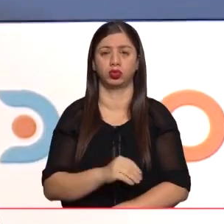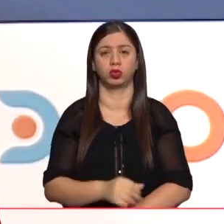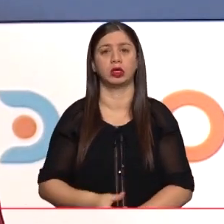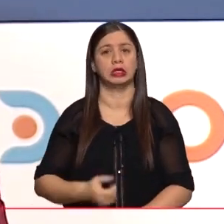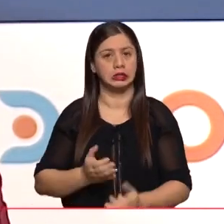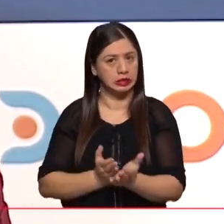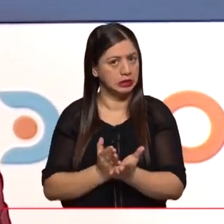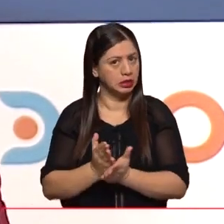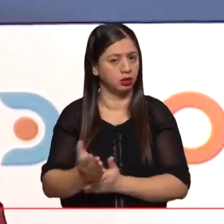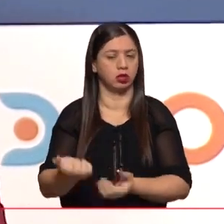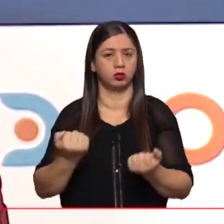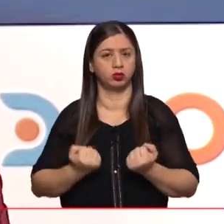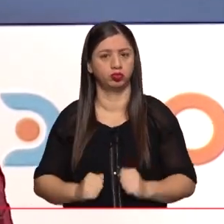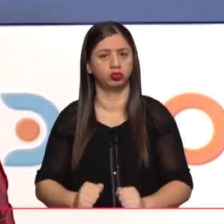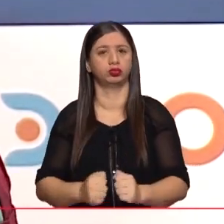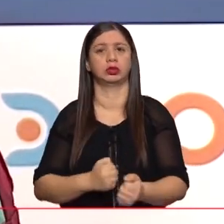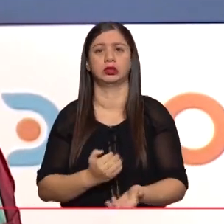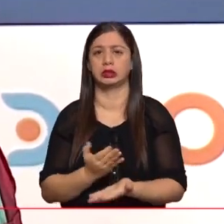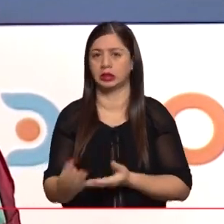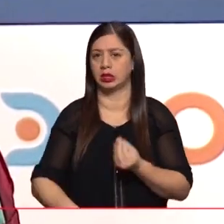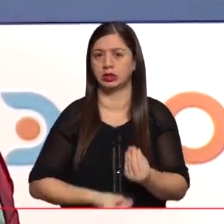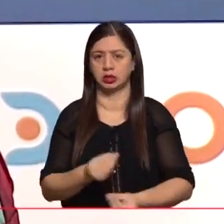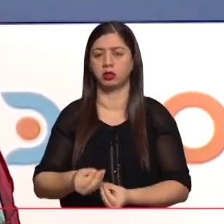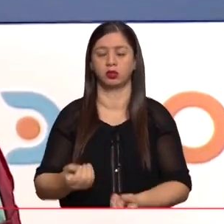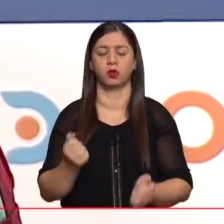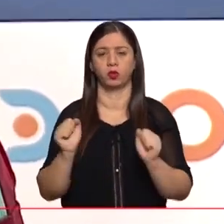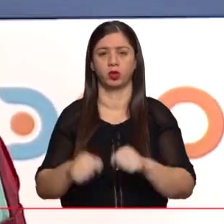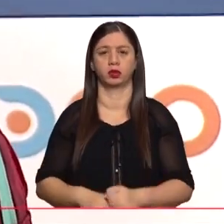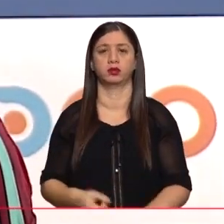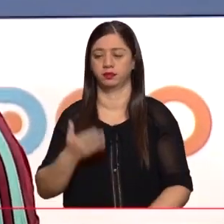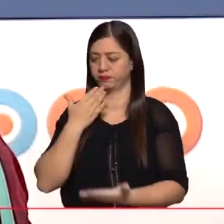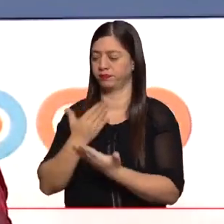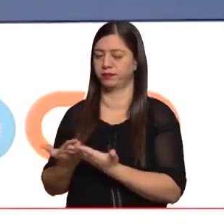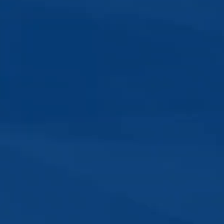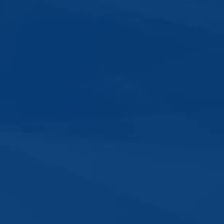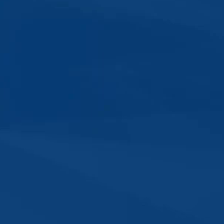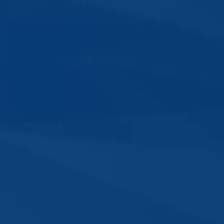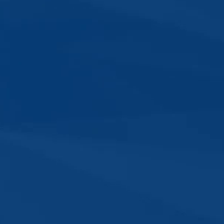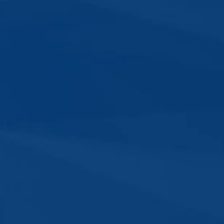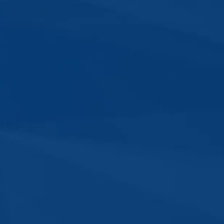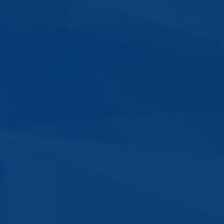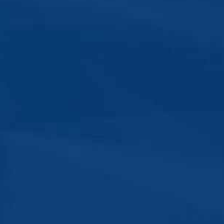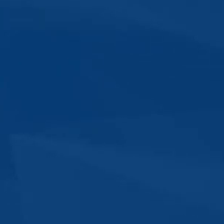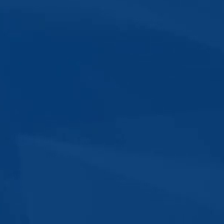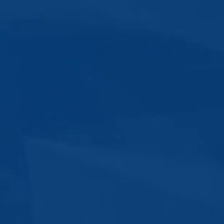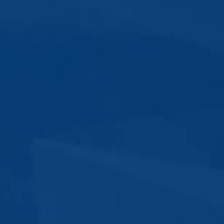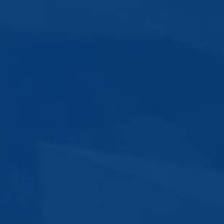intentándolo, hay que seguir haciendo las cosas bien, que el resultado se nos va a dar. Gracias, Andrés. Dale, muchas gracias.